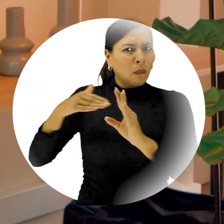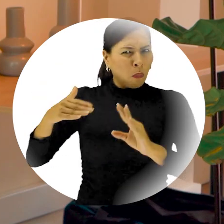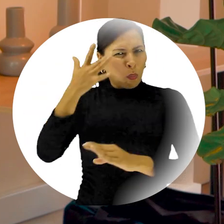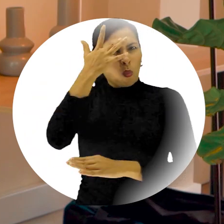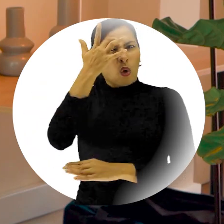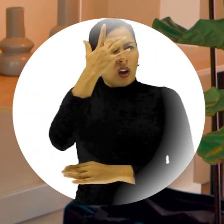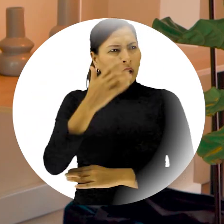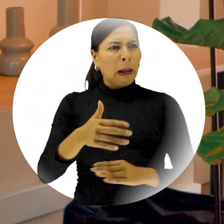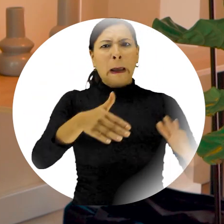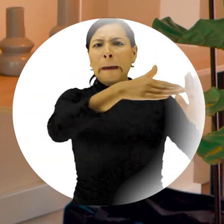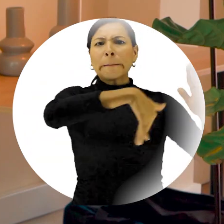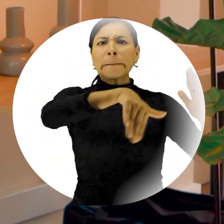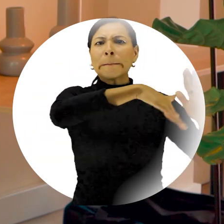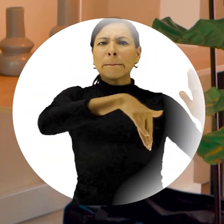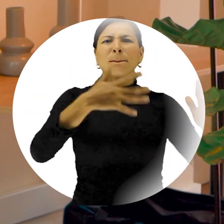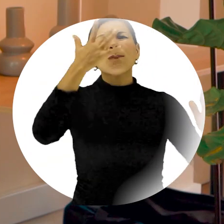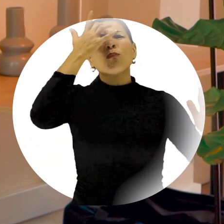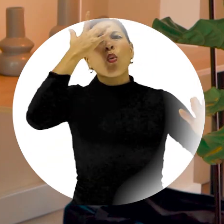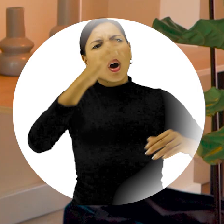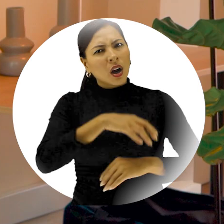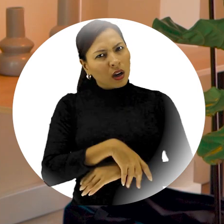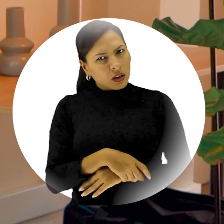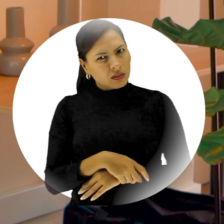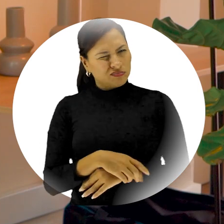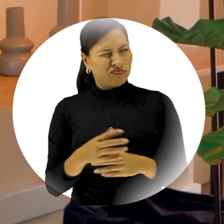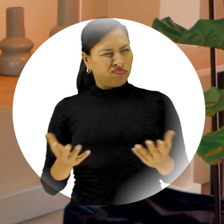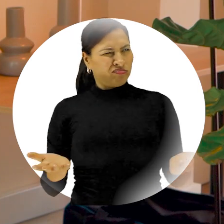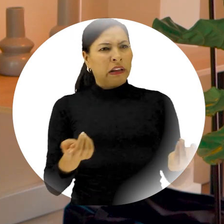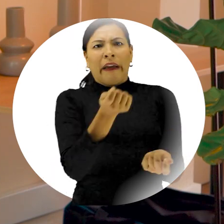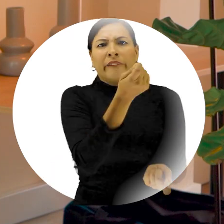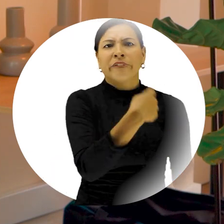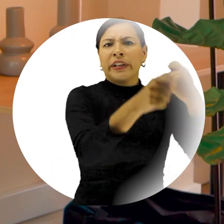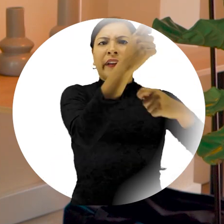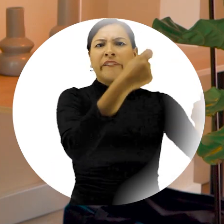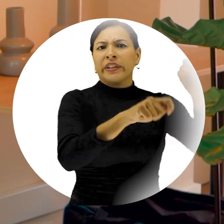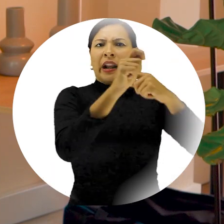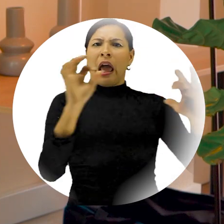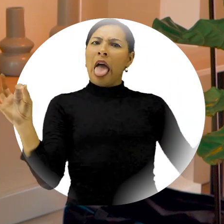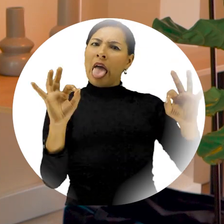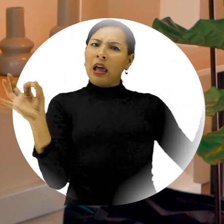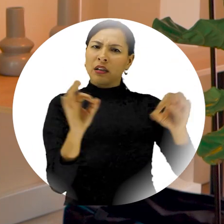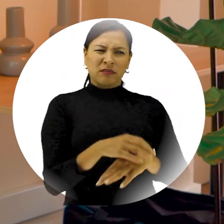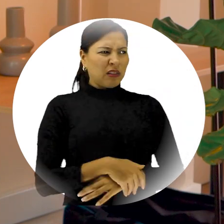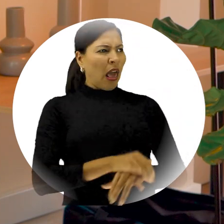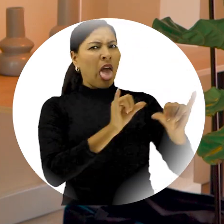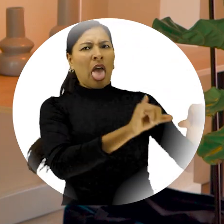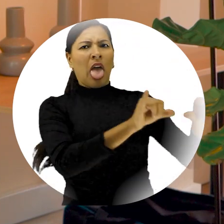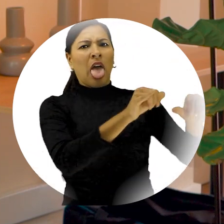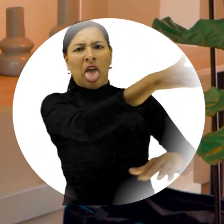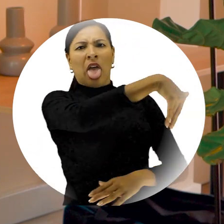dure muchísimo tiempo, o sea, como más de 2 años sin poderse vender. Entonces, pregúntenle eso